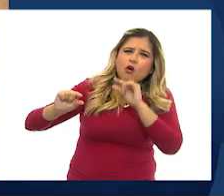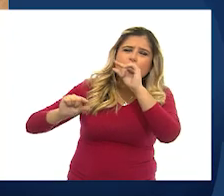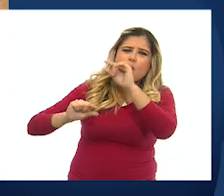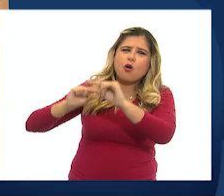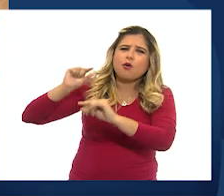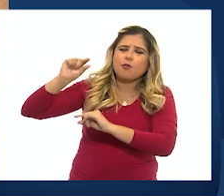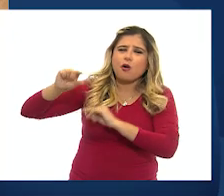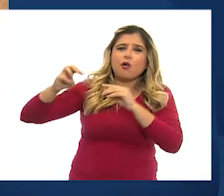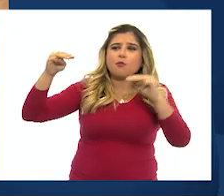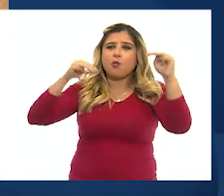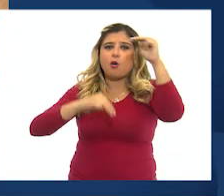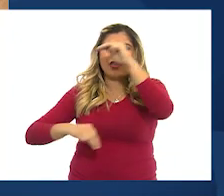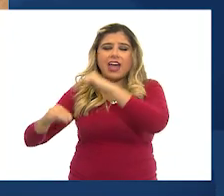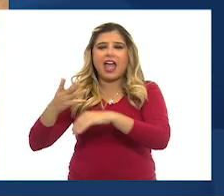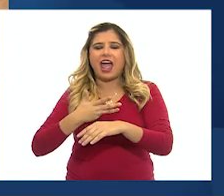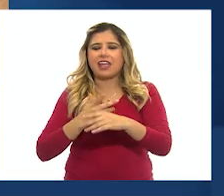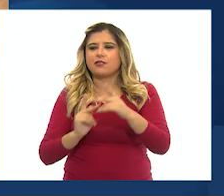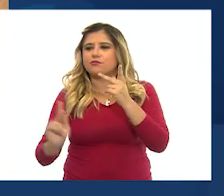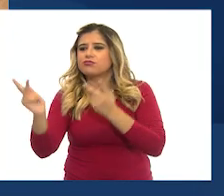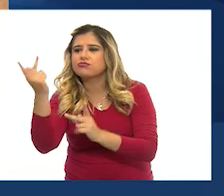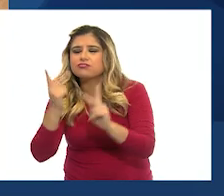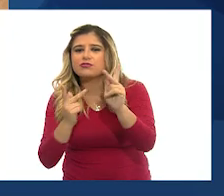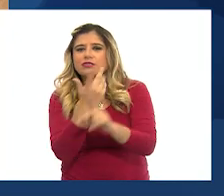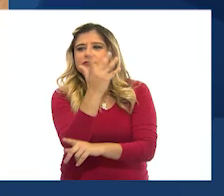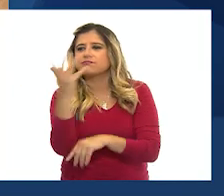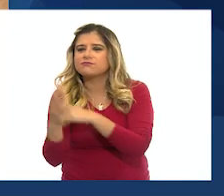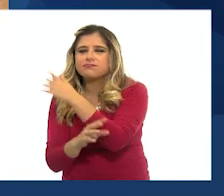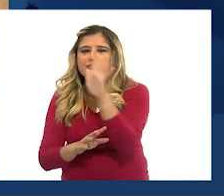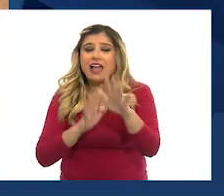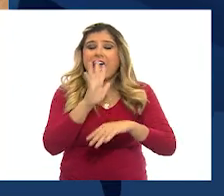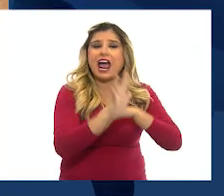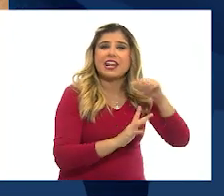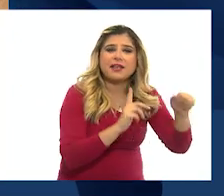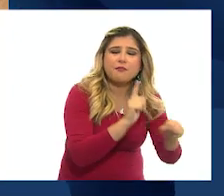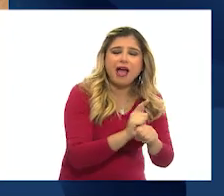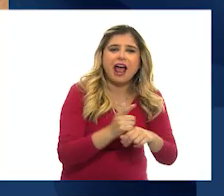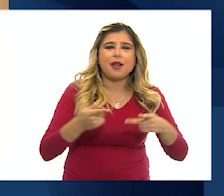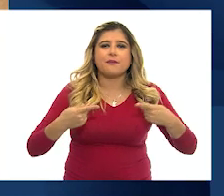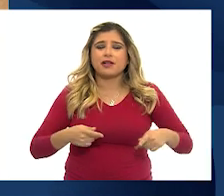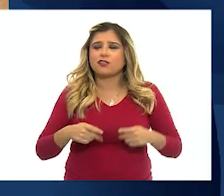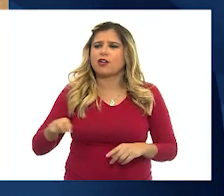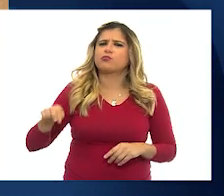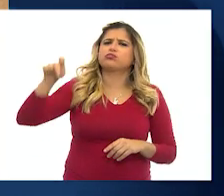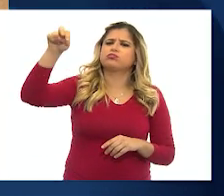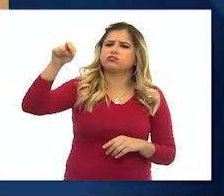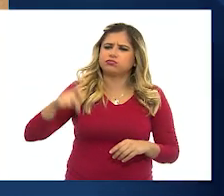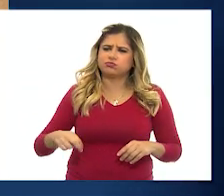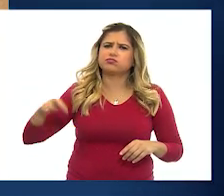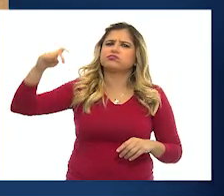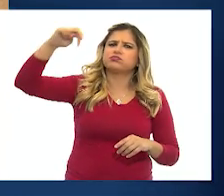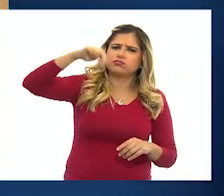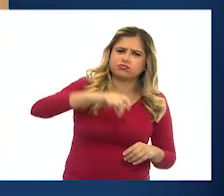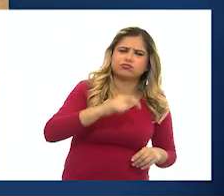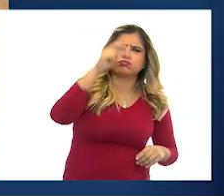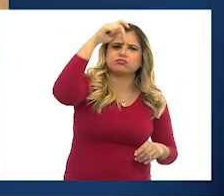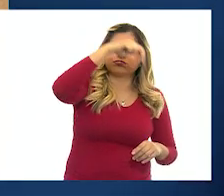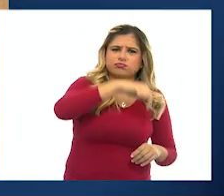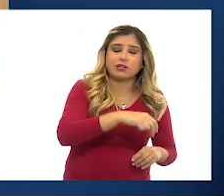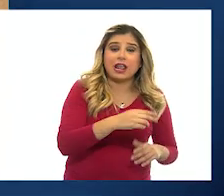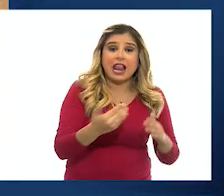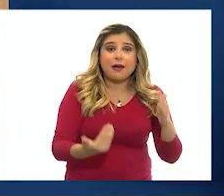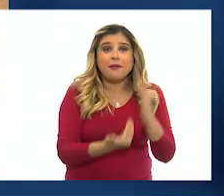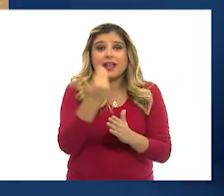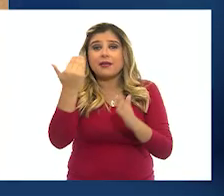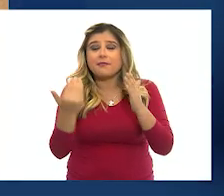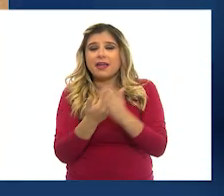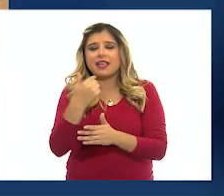las montañas. Vegetación, piedras, tierra, animales y hasta seres humanos que suben y bajan por sus laderas. Todas las mañanas me